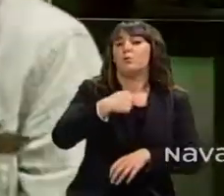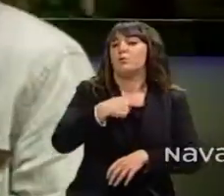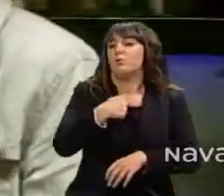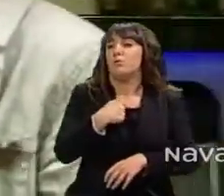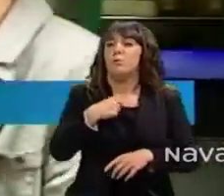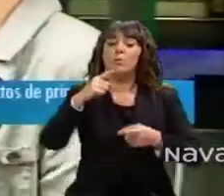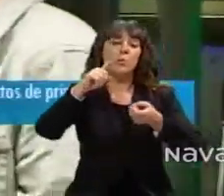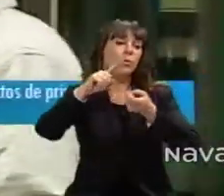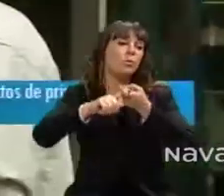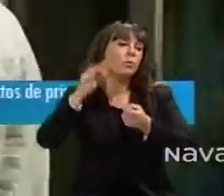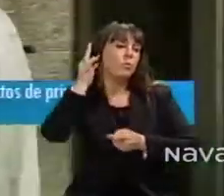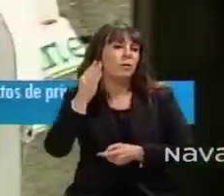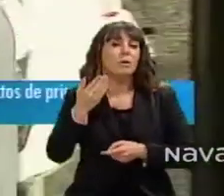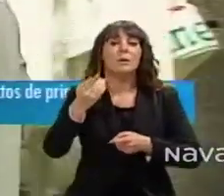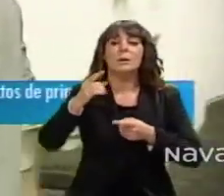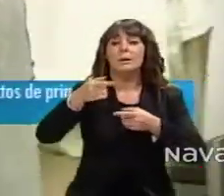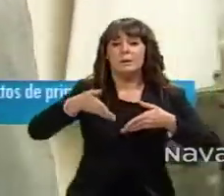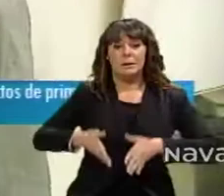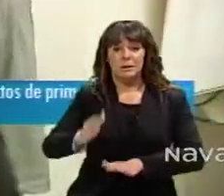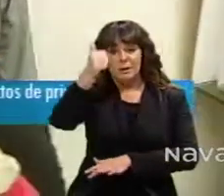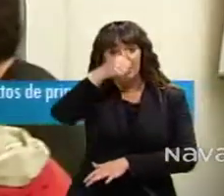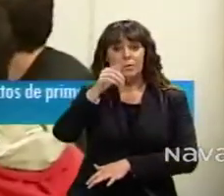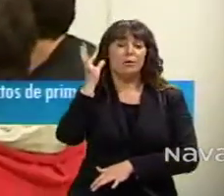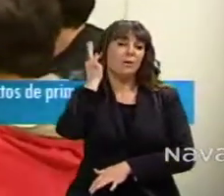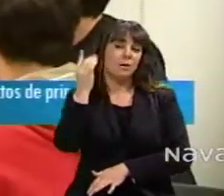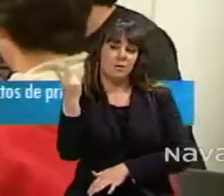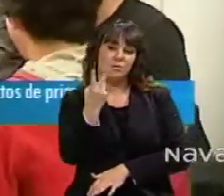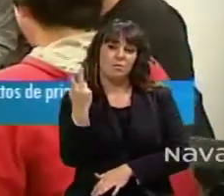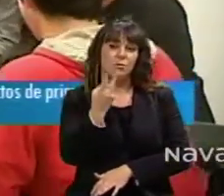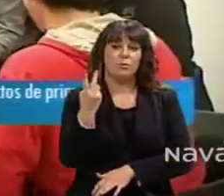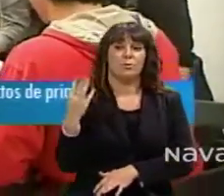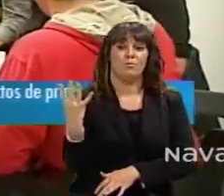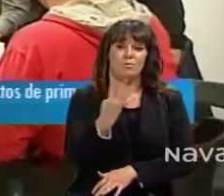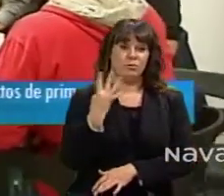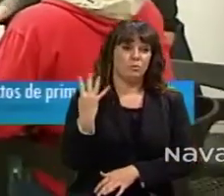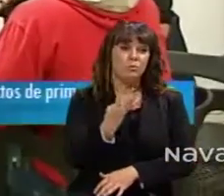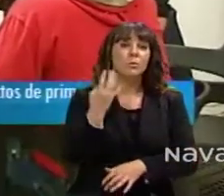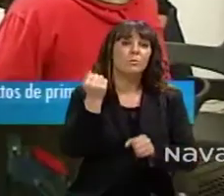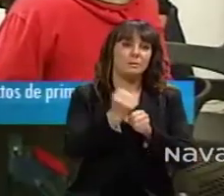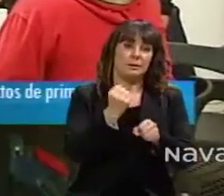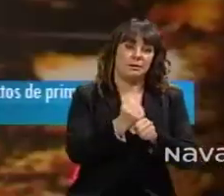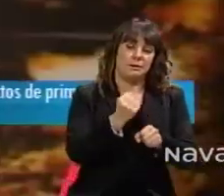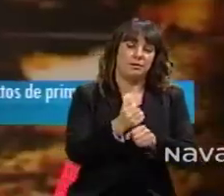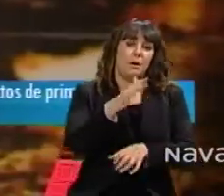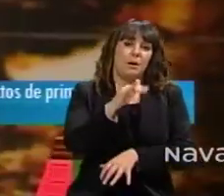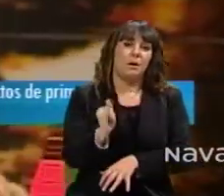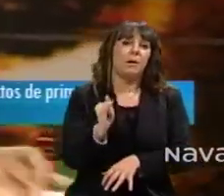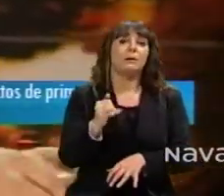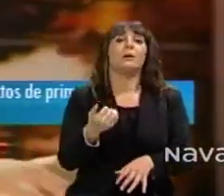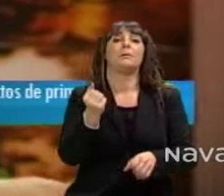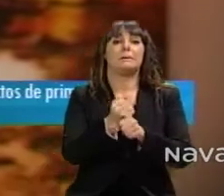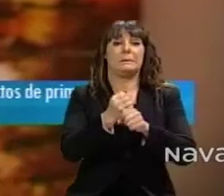mi esposa y mi hijo podamos tener un empleo, crear trabajo, crear